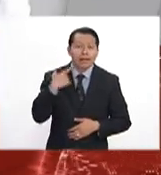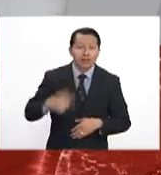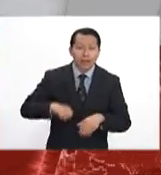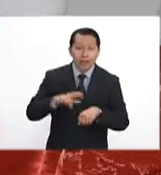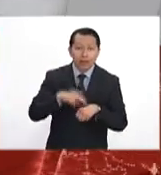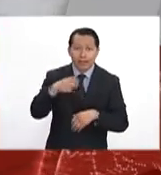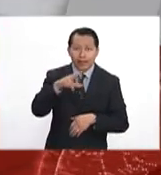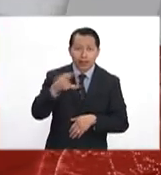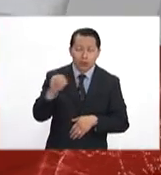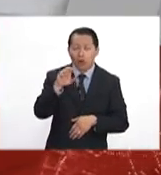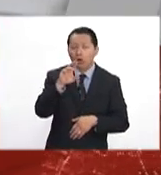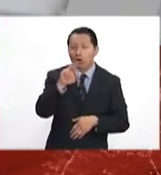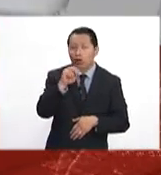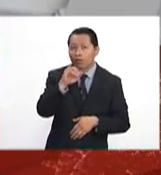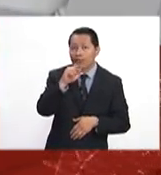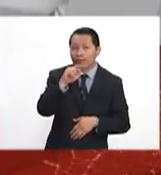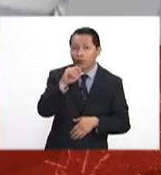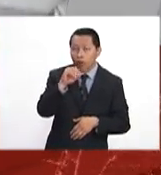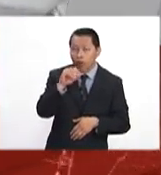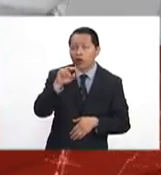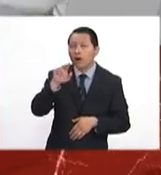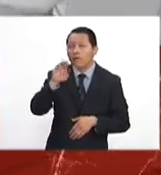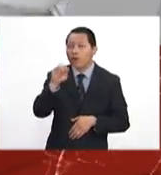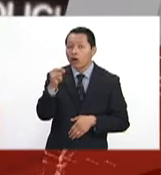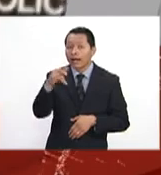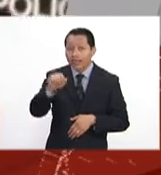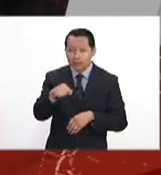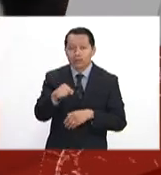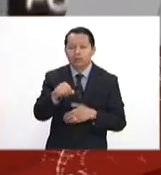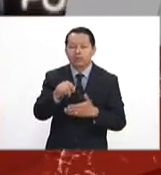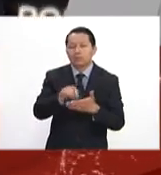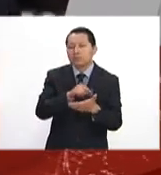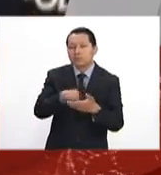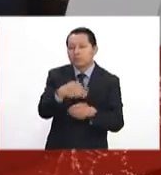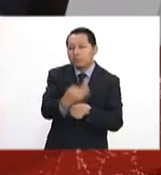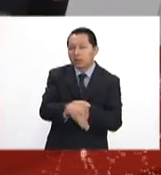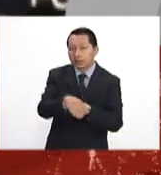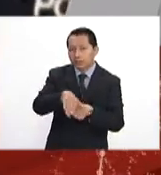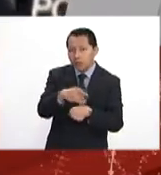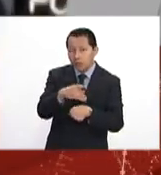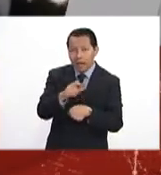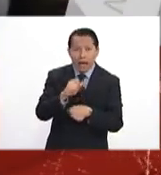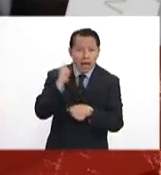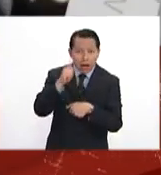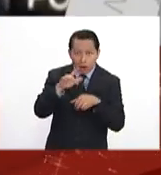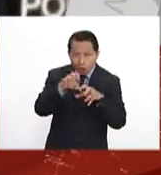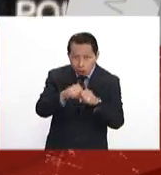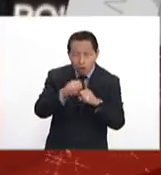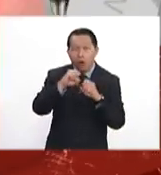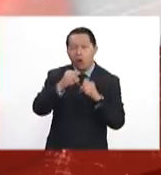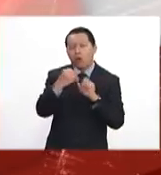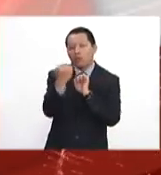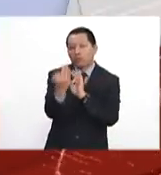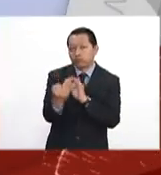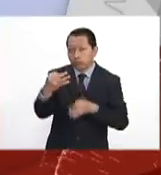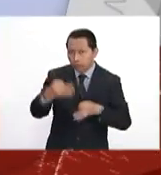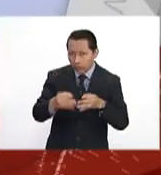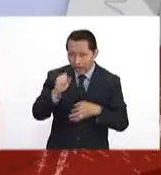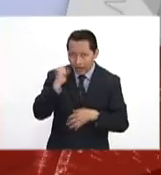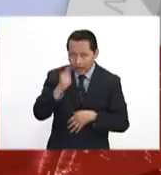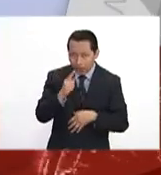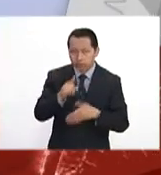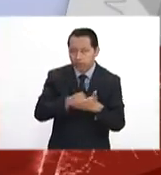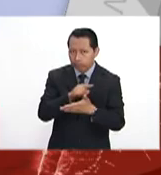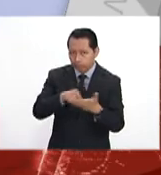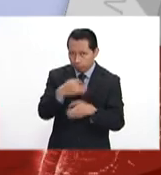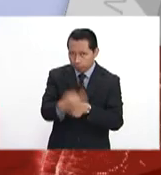exgobernador de Quintana Roo, Roberto Borge, suspensión provisional contra cualquier orden de aprehensión o comparecencia en su contra. El